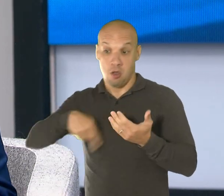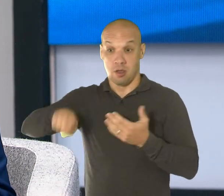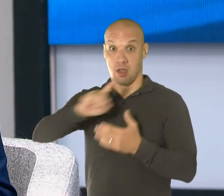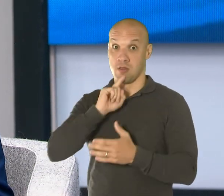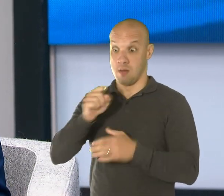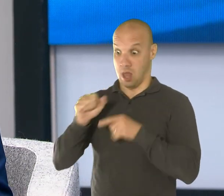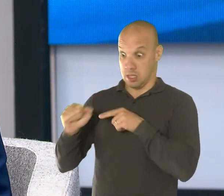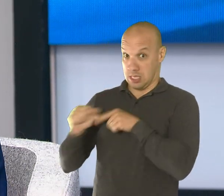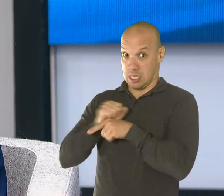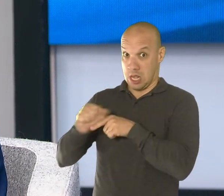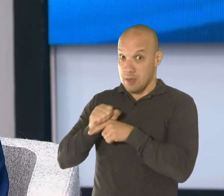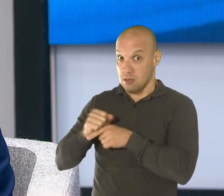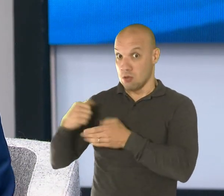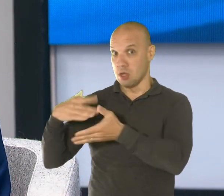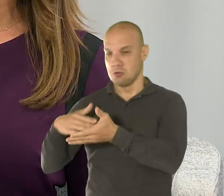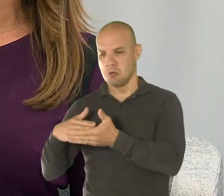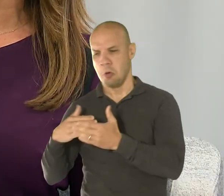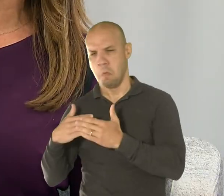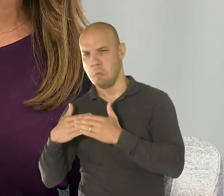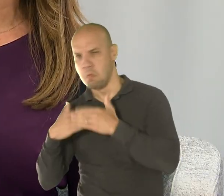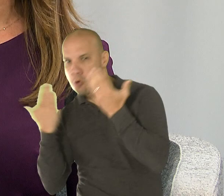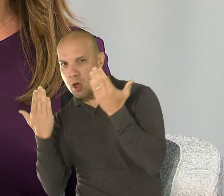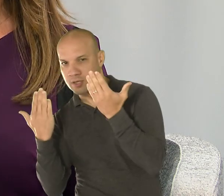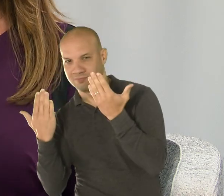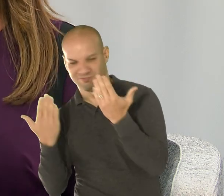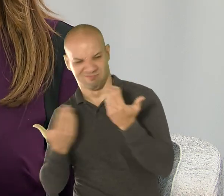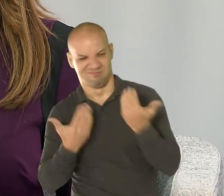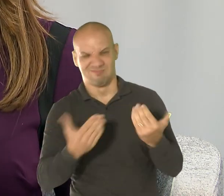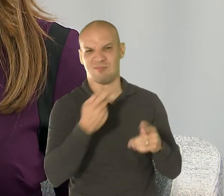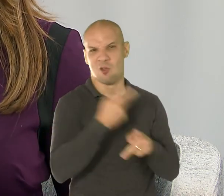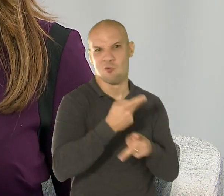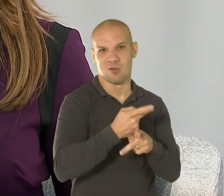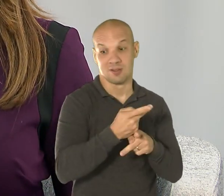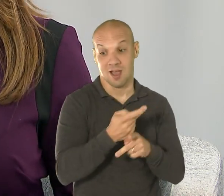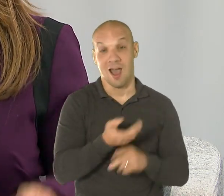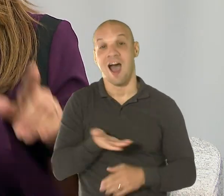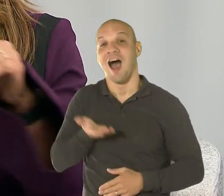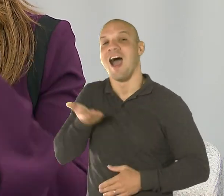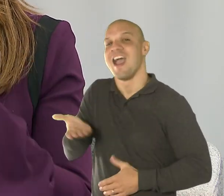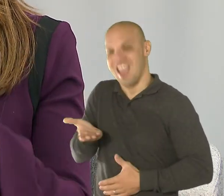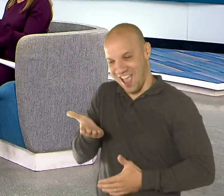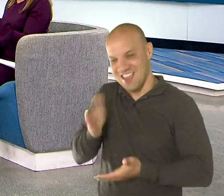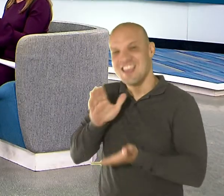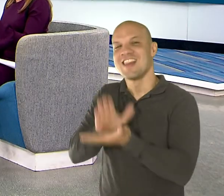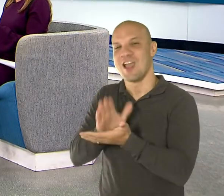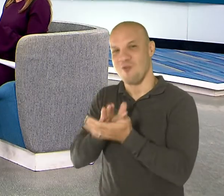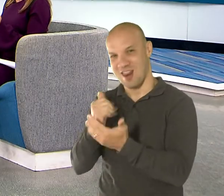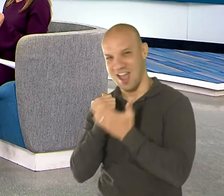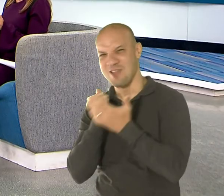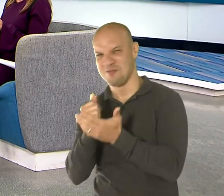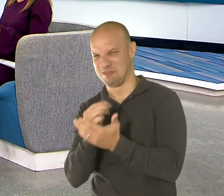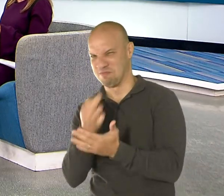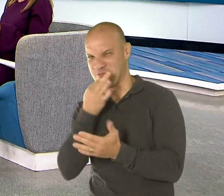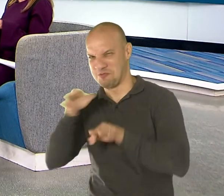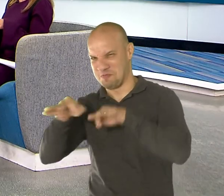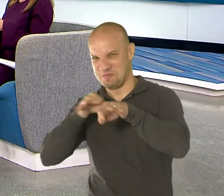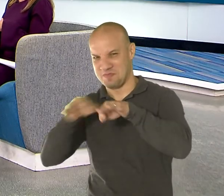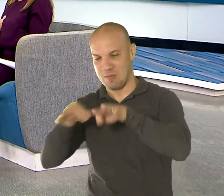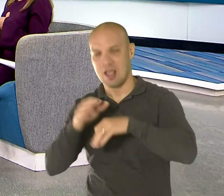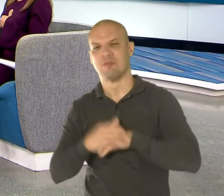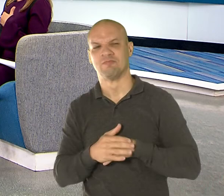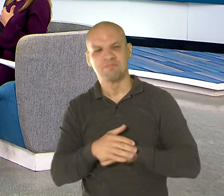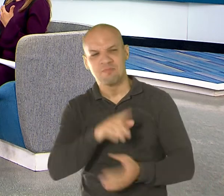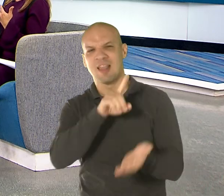adiestramiento en el cuidado. Claro, y ahí es donde entra la escuela, de la cual vamos a hablar muy en breve. Me gustaría incorporar a la doctora González